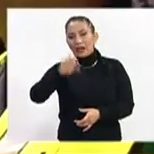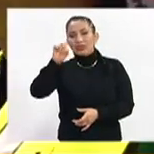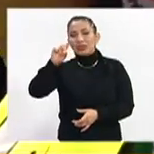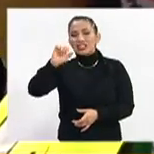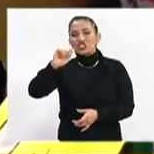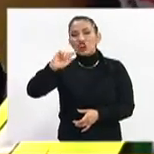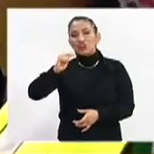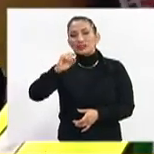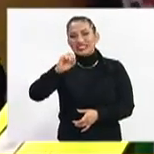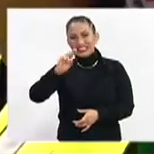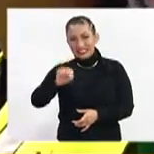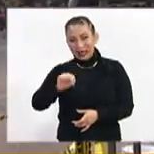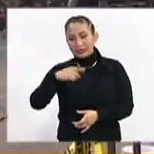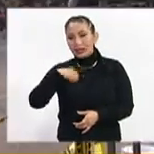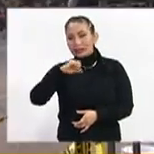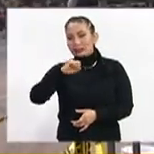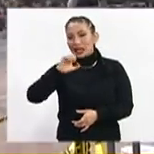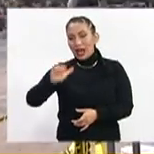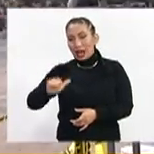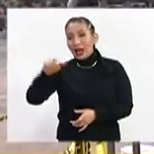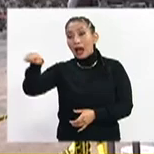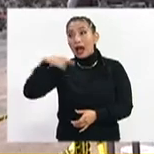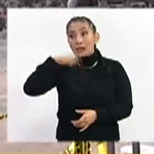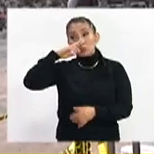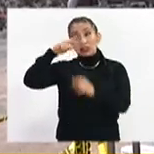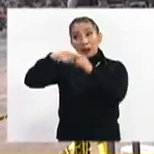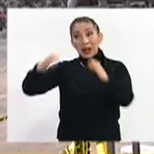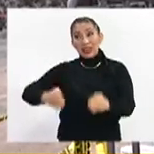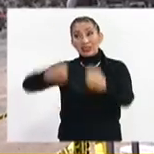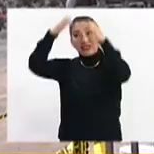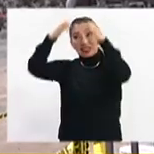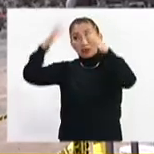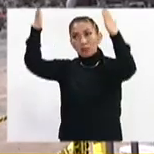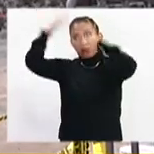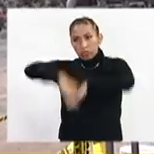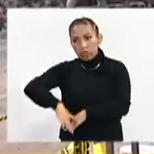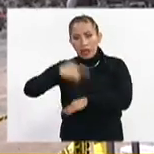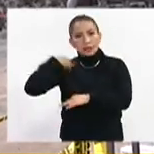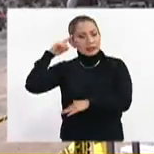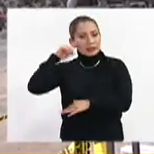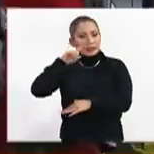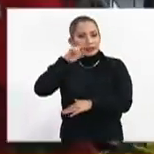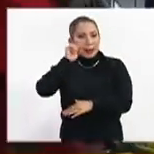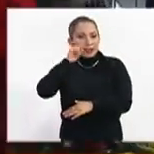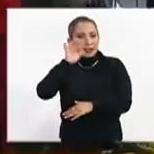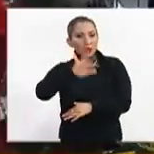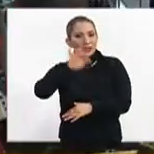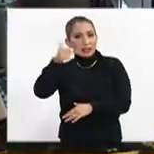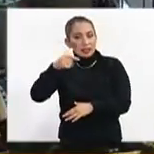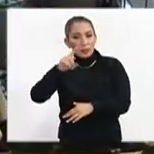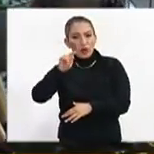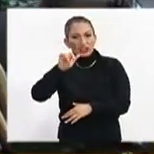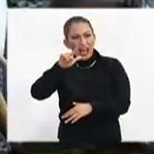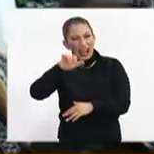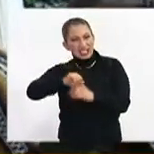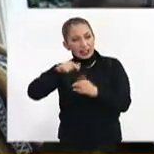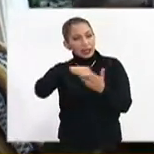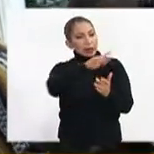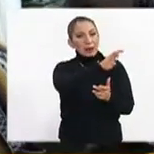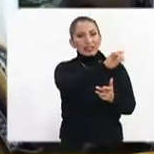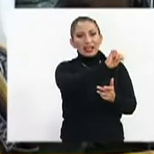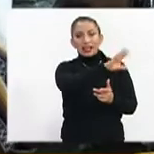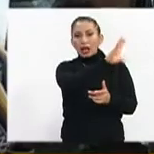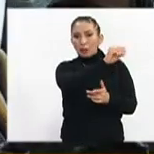Dijon Sapide CB, responsables de los edificios que se vinieron abajo en Zapata 56 en Portales y